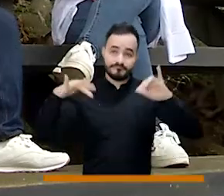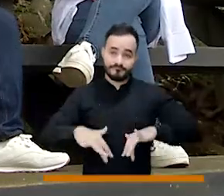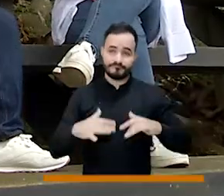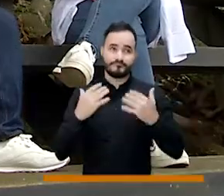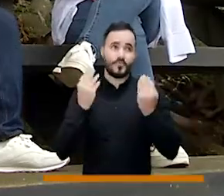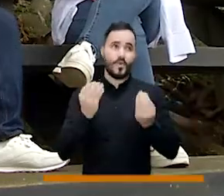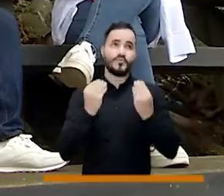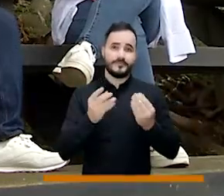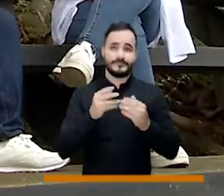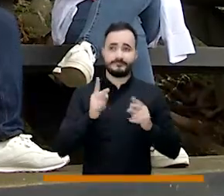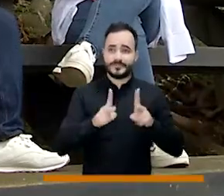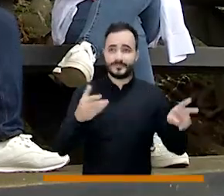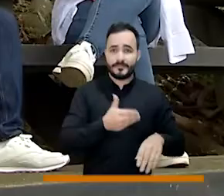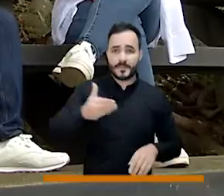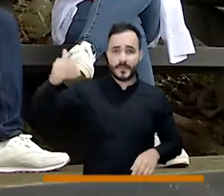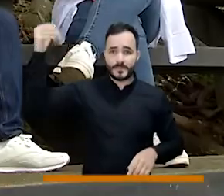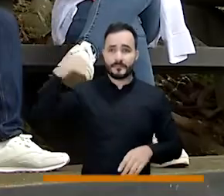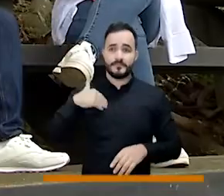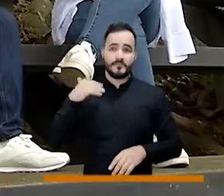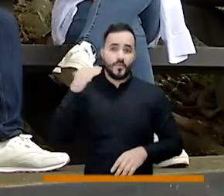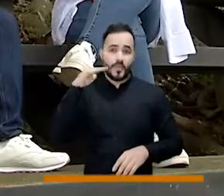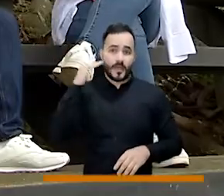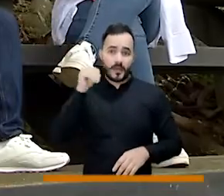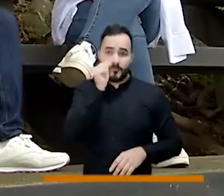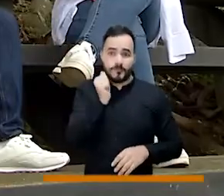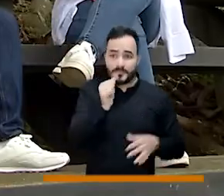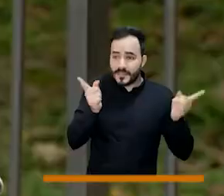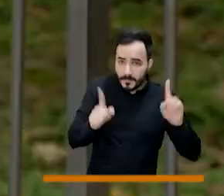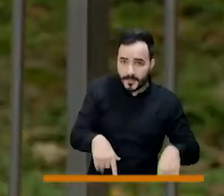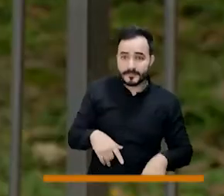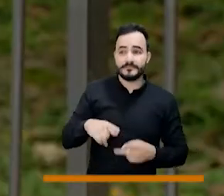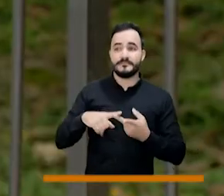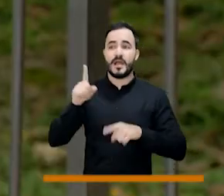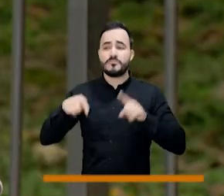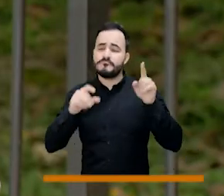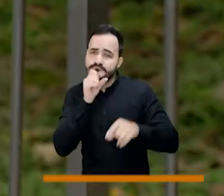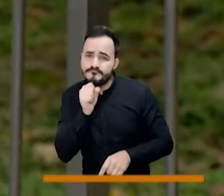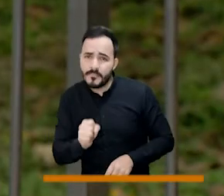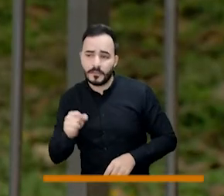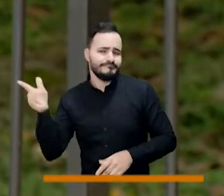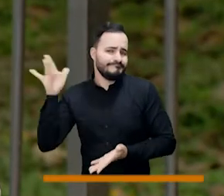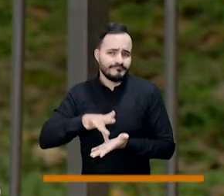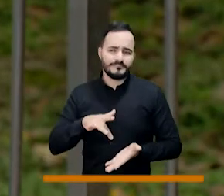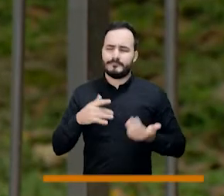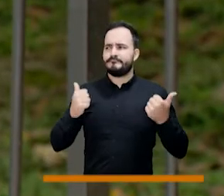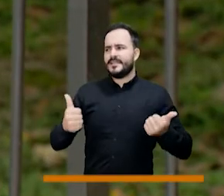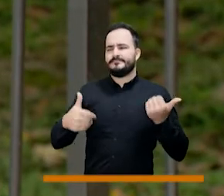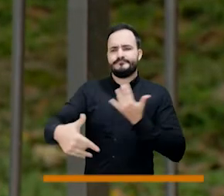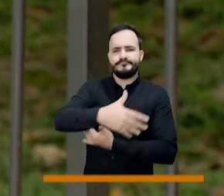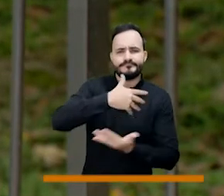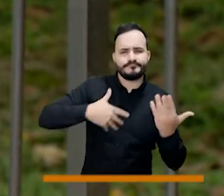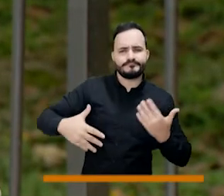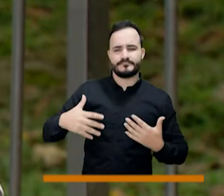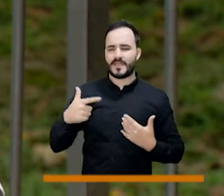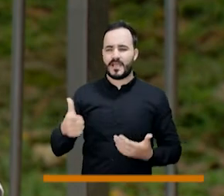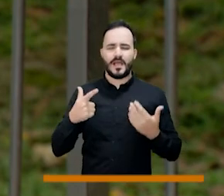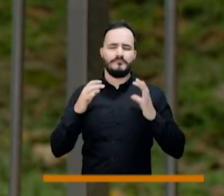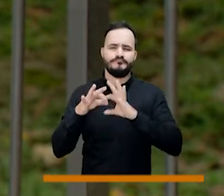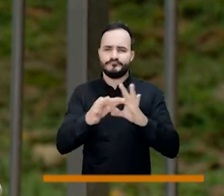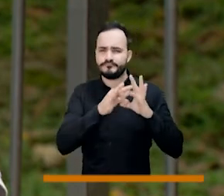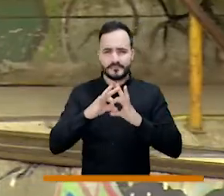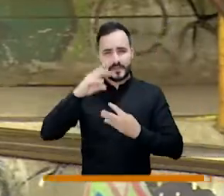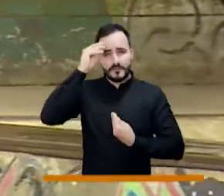diferentes edades, desde madres gestantes hasta adultos mayores. O sea, aquí es un espacio de participación, de integración, donde se